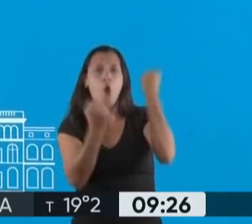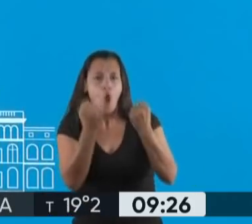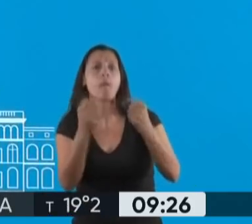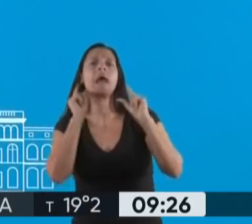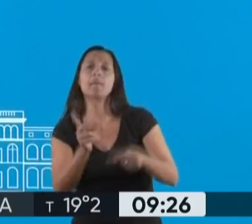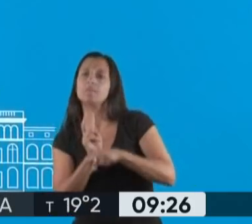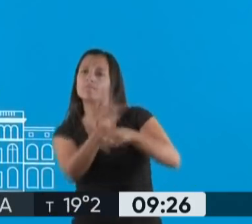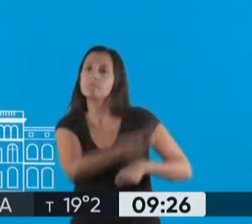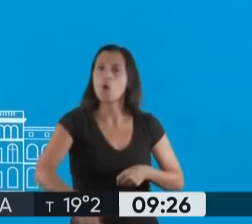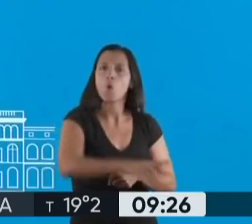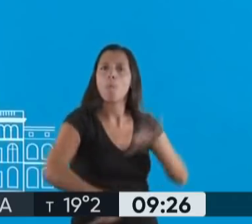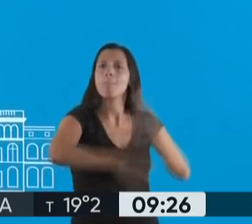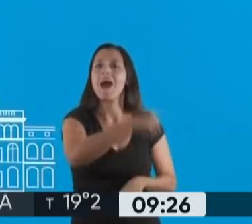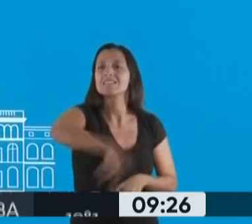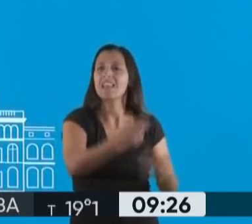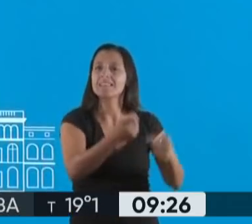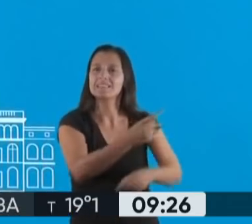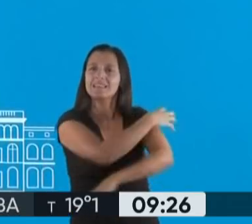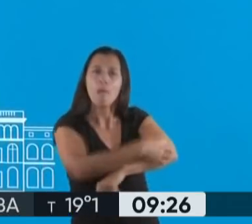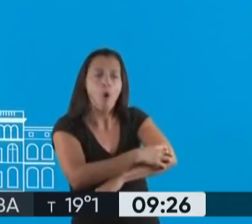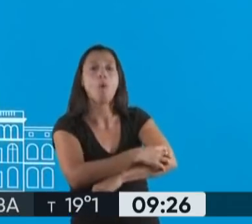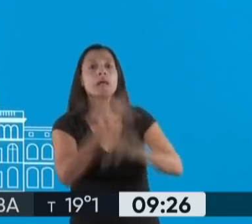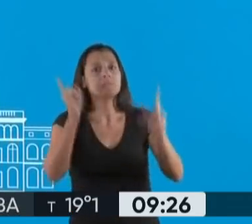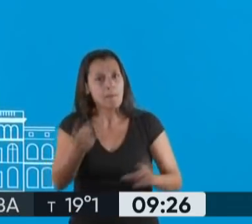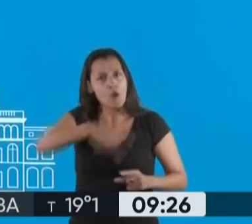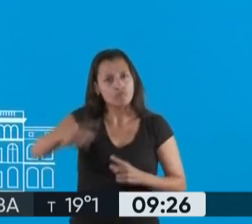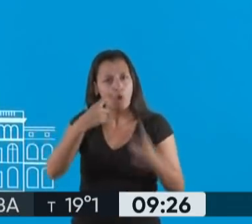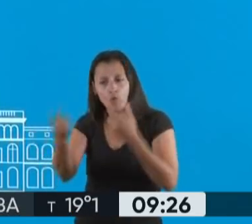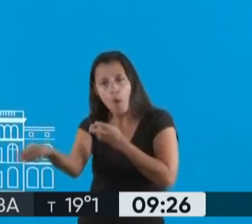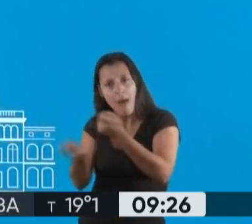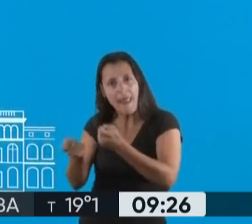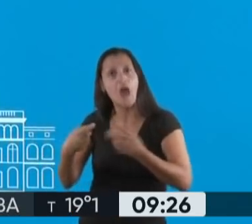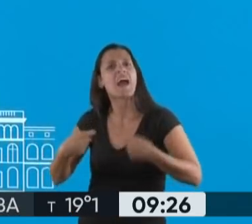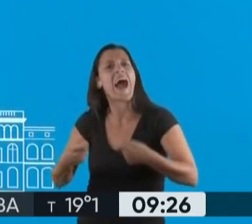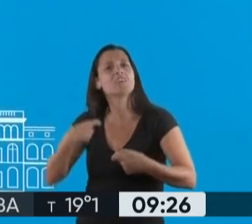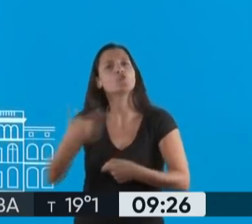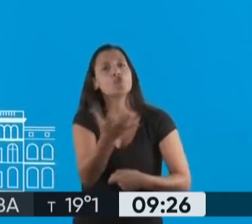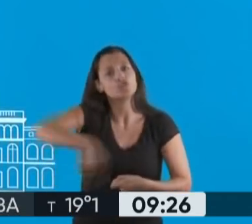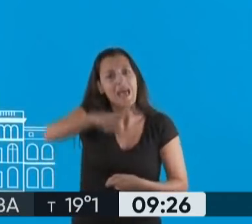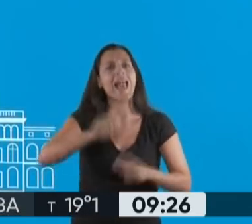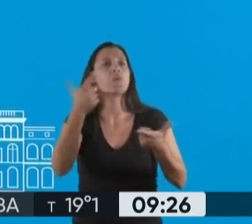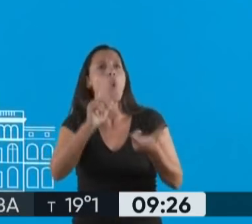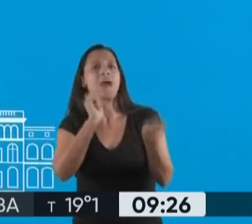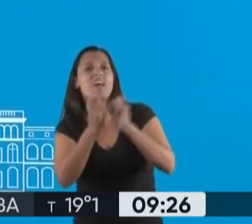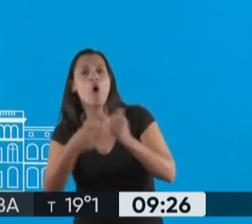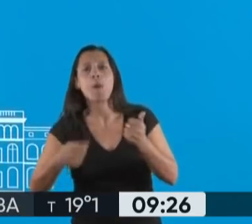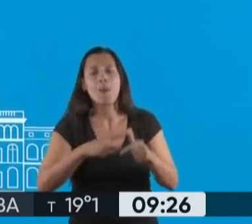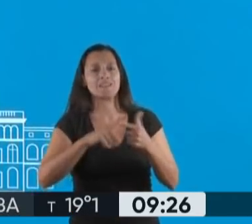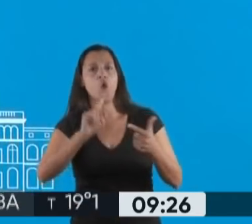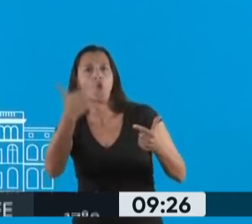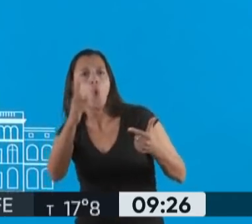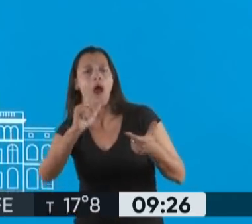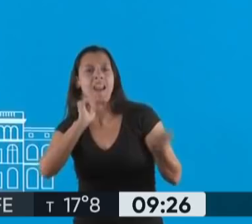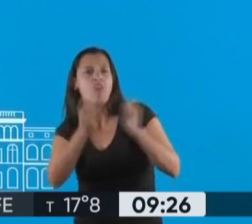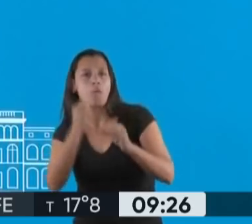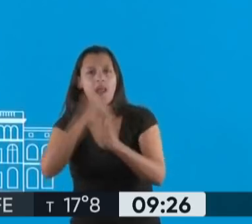las minorías y a los más vulnerables, que vamos a sostener el gasto social, que vamos a sostener el gasto en capital, que no va a haber reforma de las jubilaciones, que no va a haber